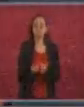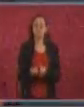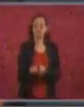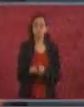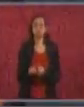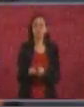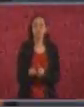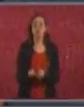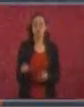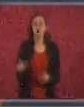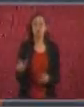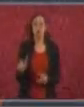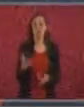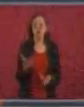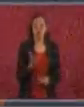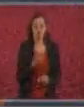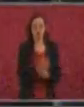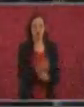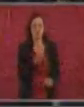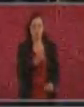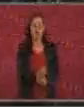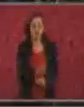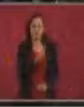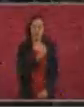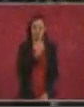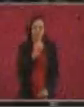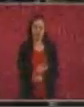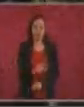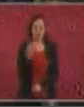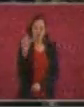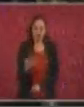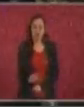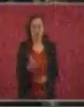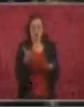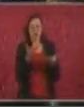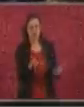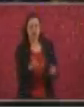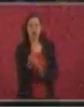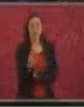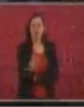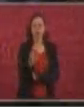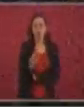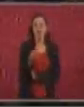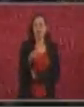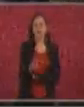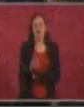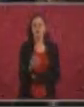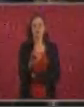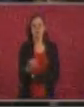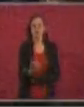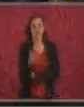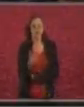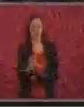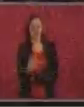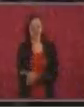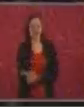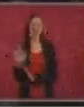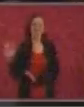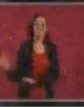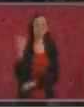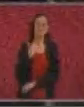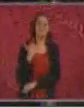Revolucionario Institucional en los tiempos del unipartidismo. Entonces, todo lo que vemos en torno de